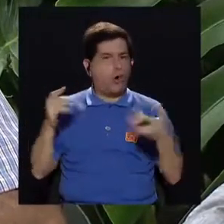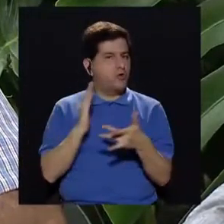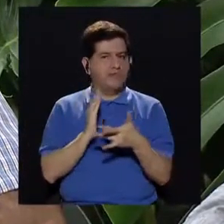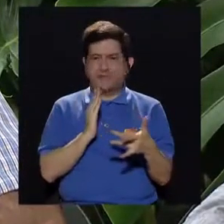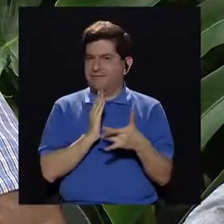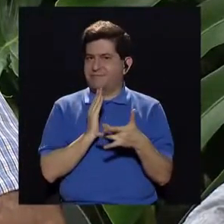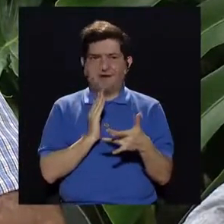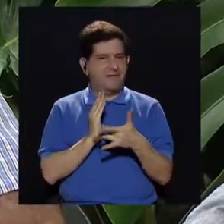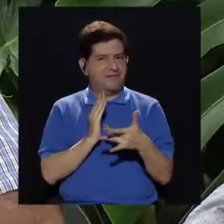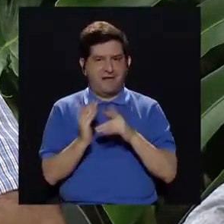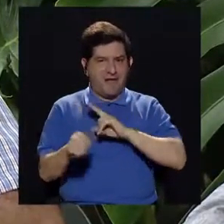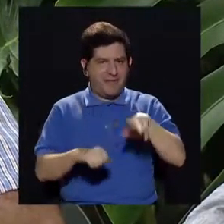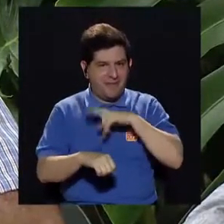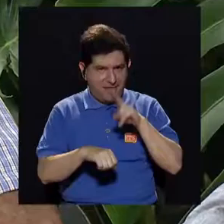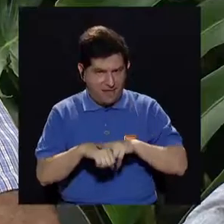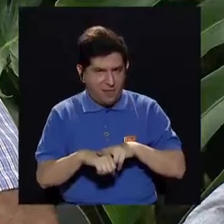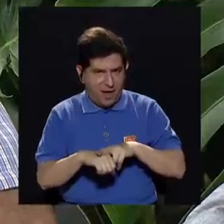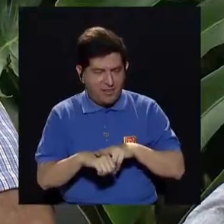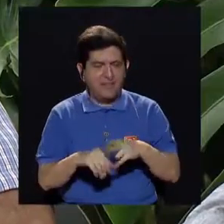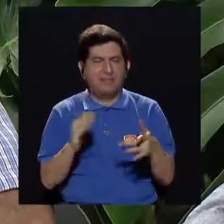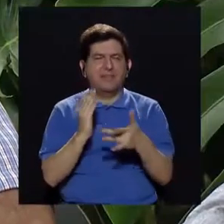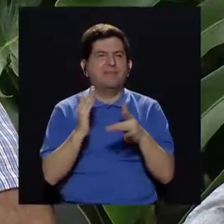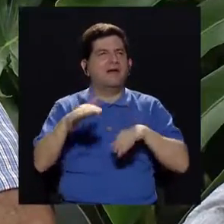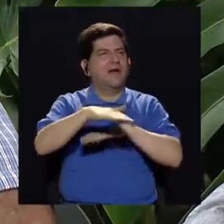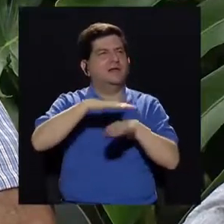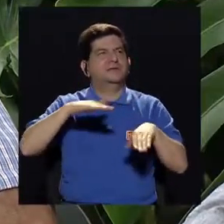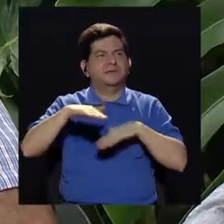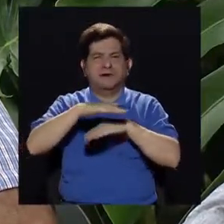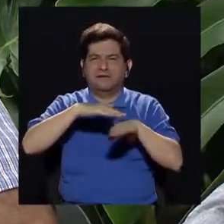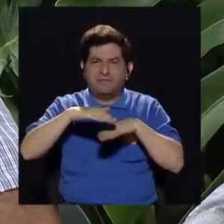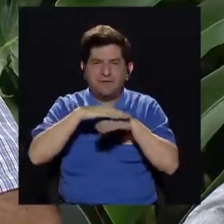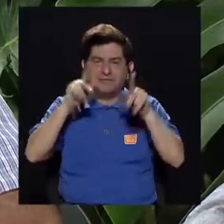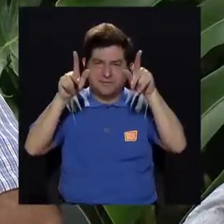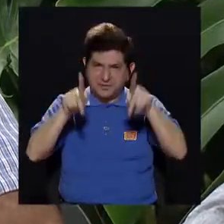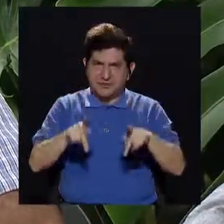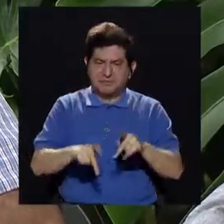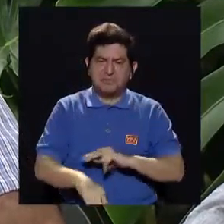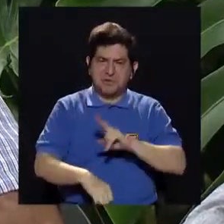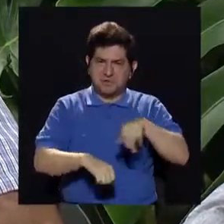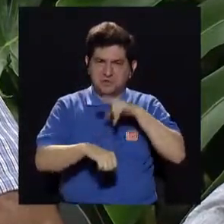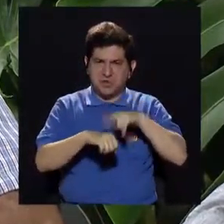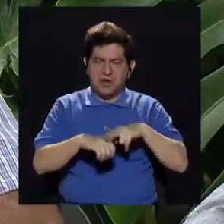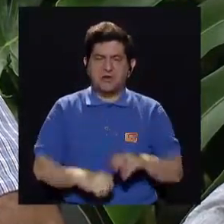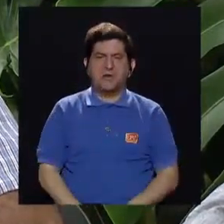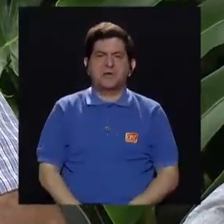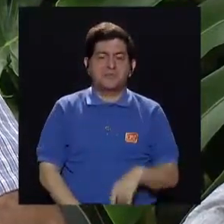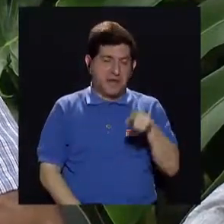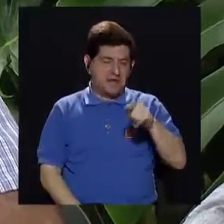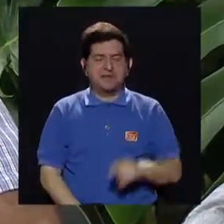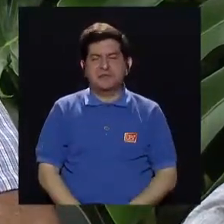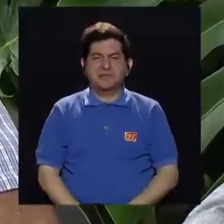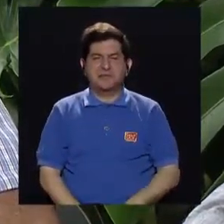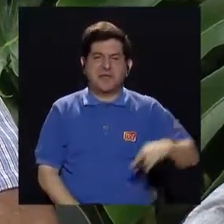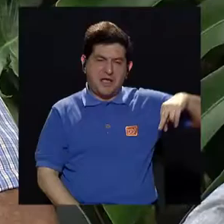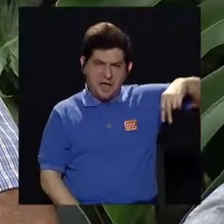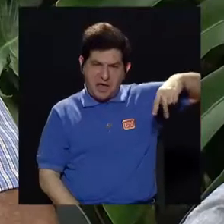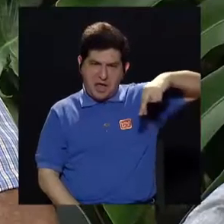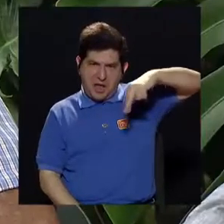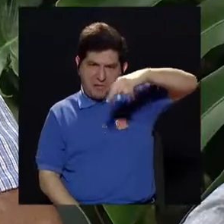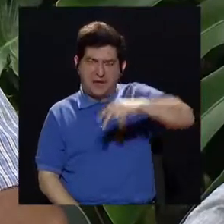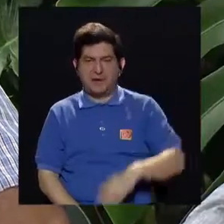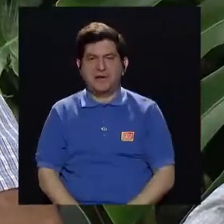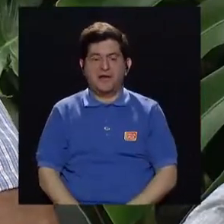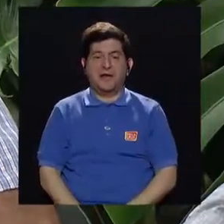de la técnica, ¿verdad? Que sí es natural. La técnica más básica, para la gente que normalmente hace salud, que trota y camina,